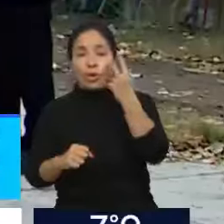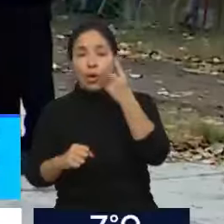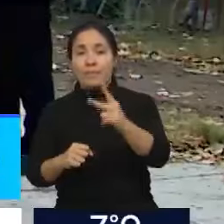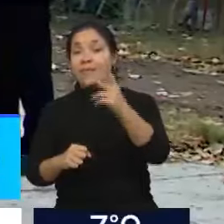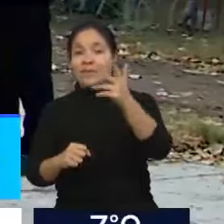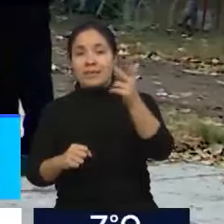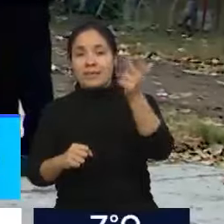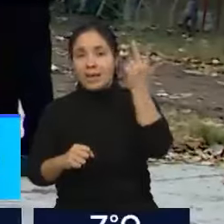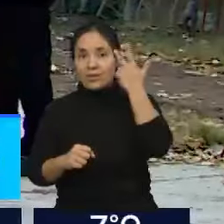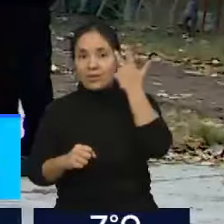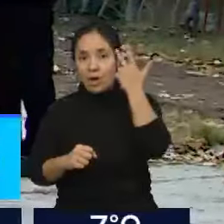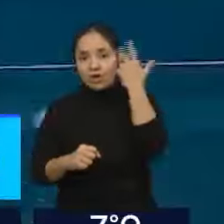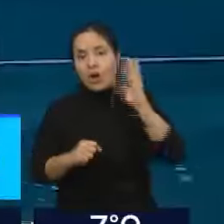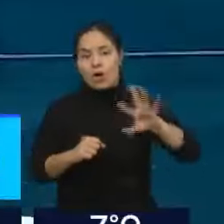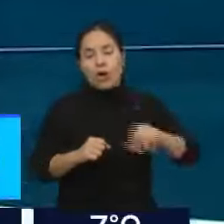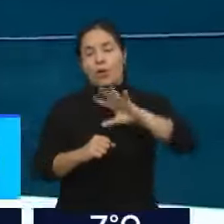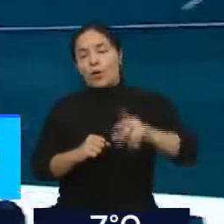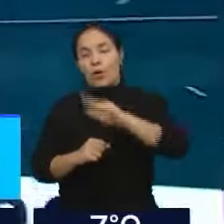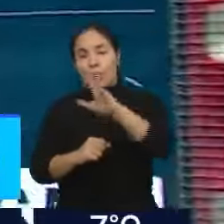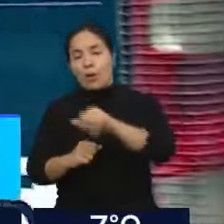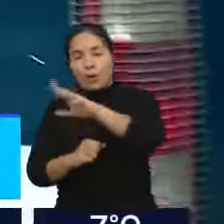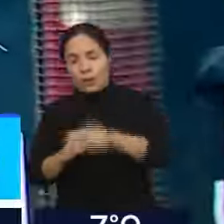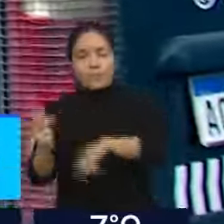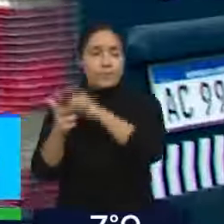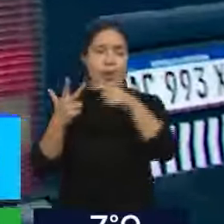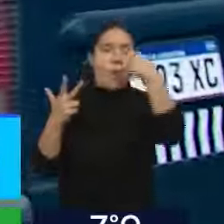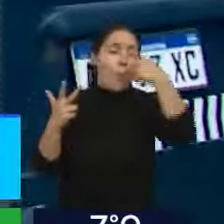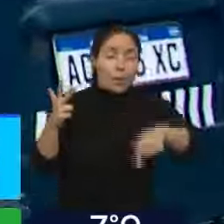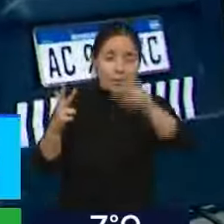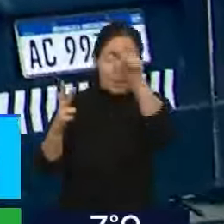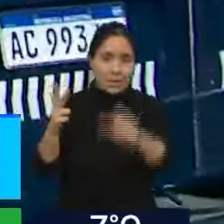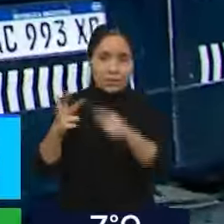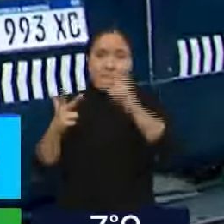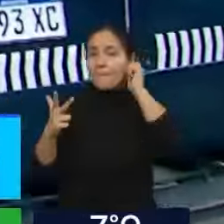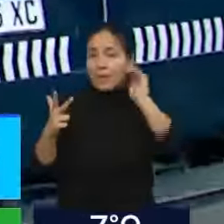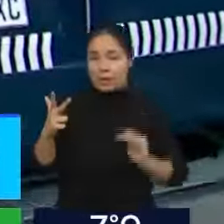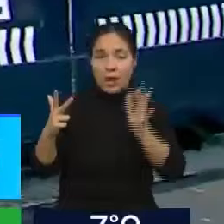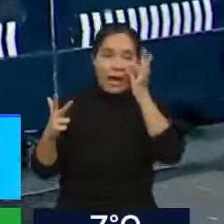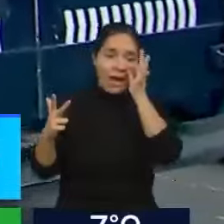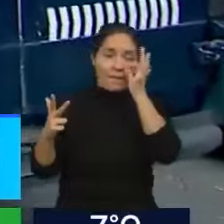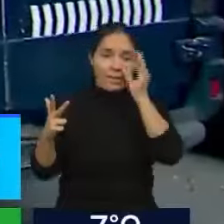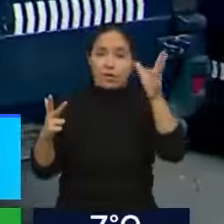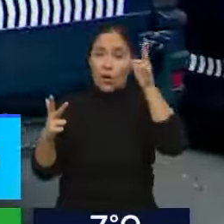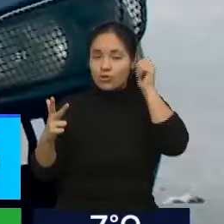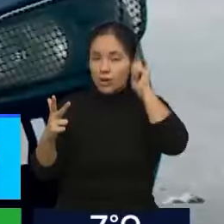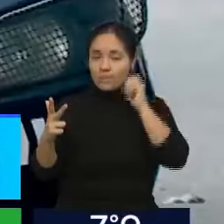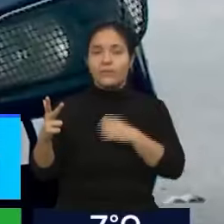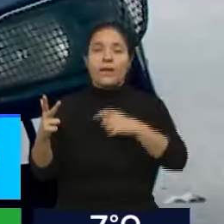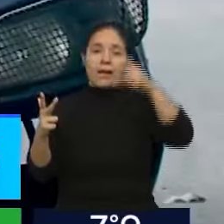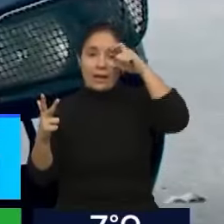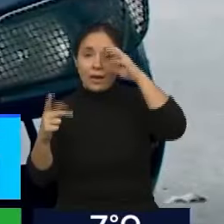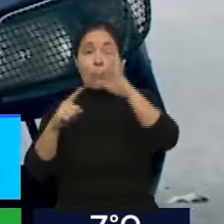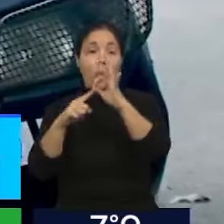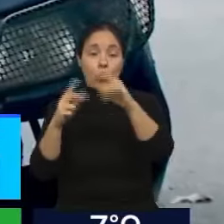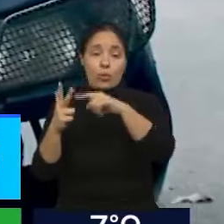hurtos y robos. Y el tercero y el último de los detenidos, el menor, el de 28 años, iniciales EQ,